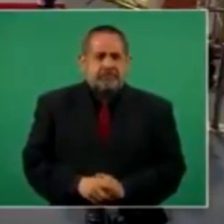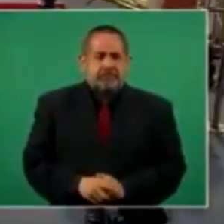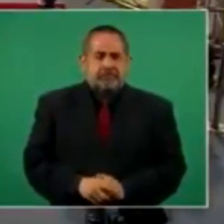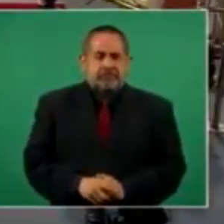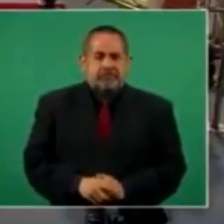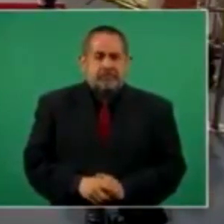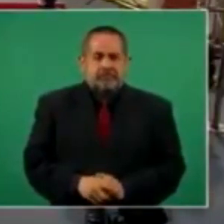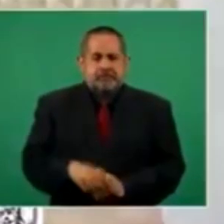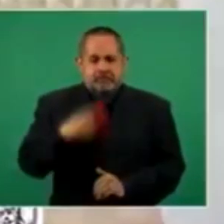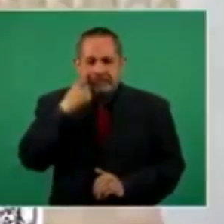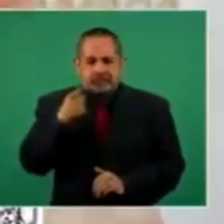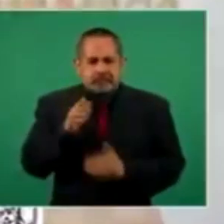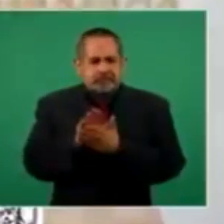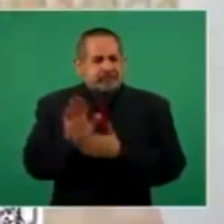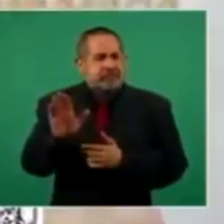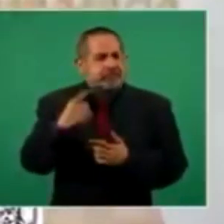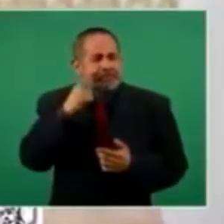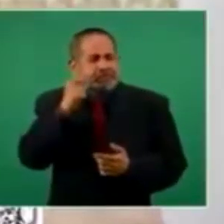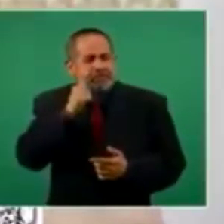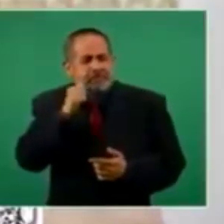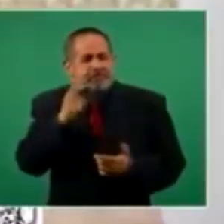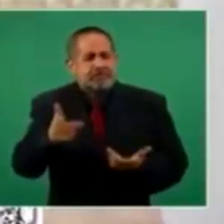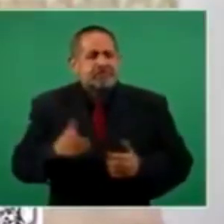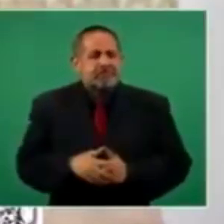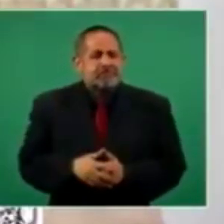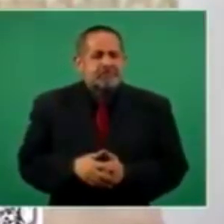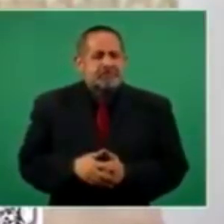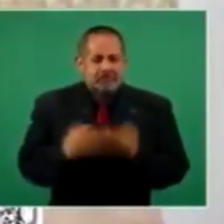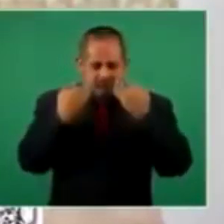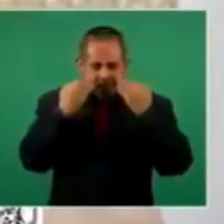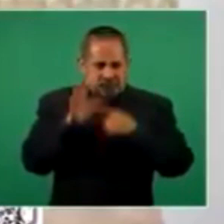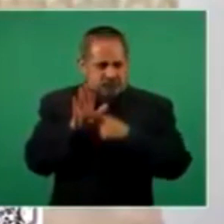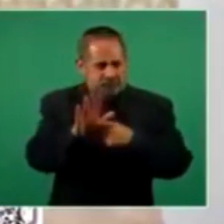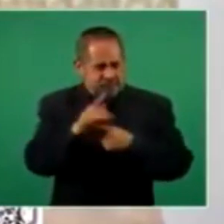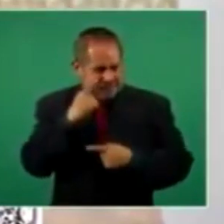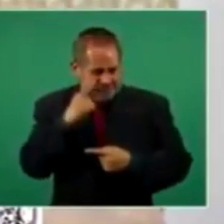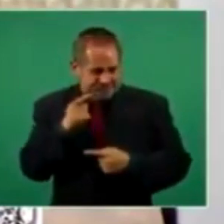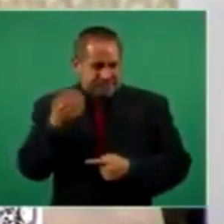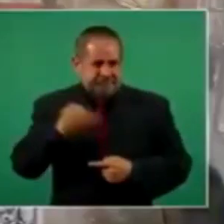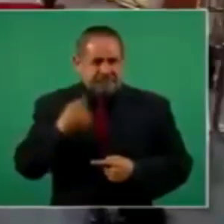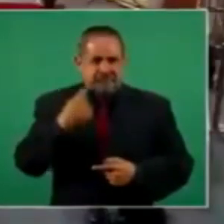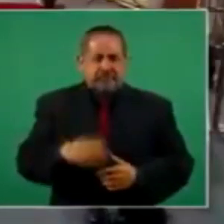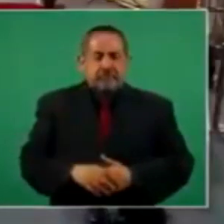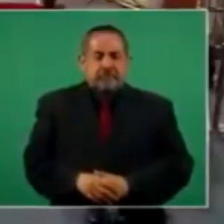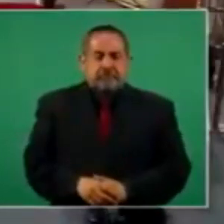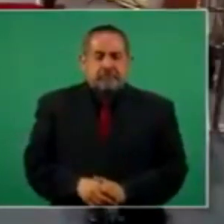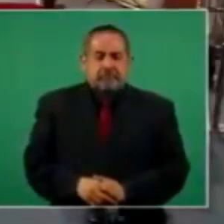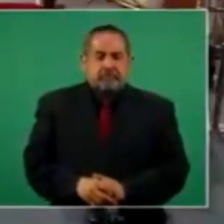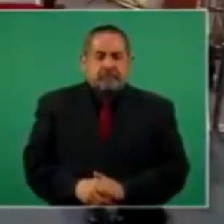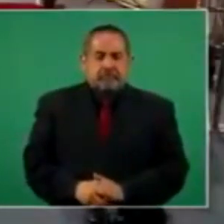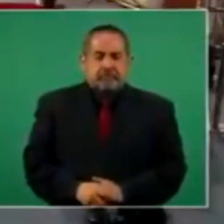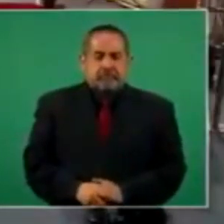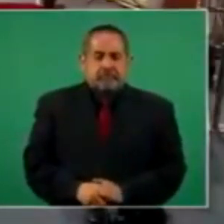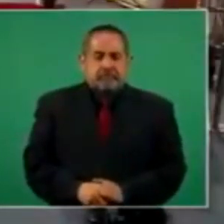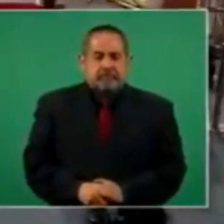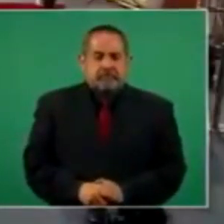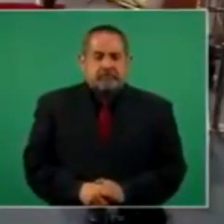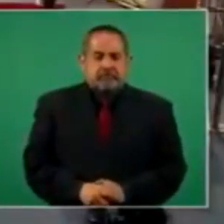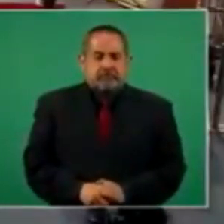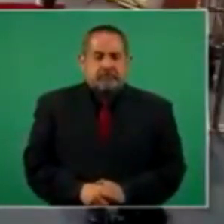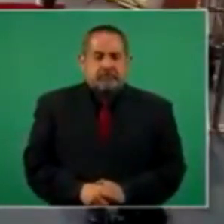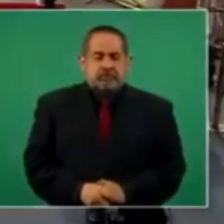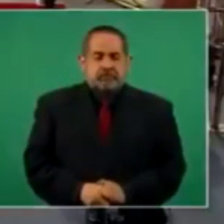O pero lo mejor son las evidencias. Aunque el gas se siente ahorita el gas. Sí,